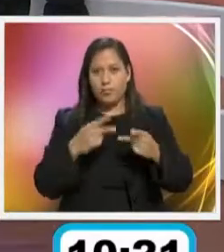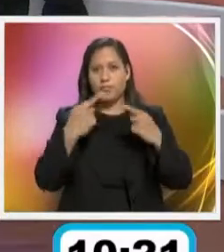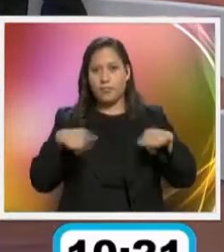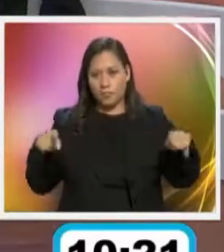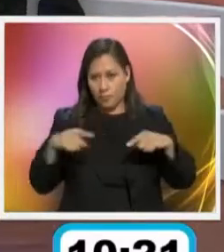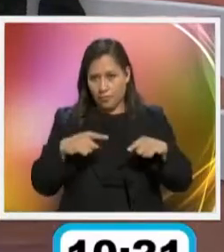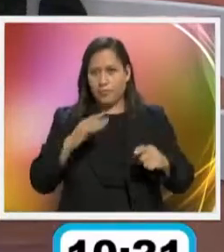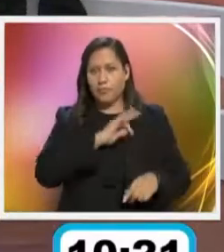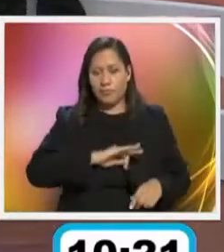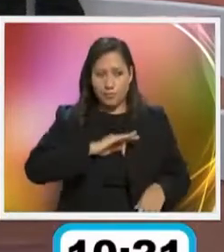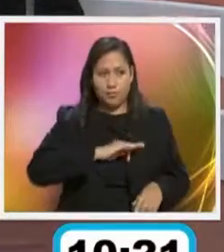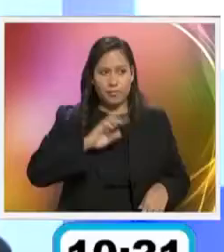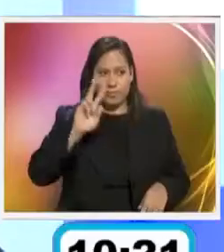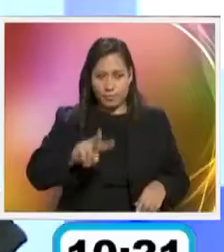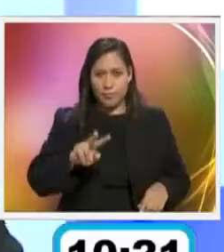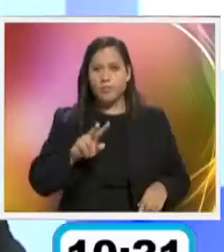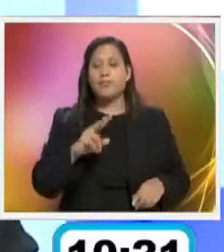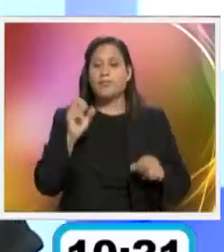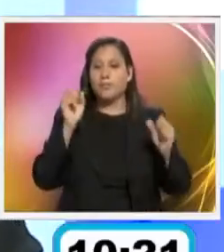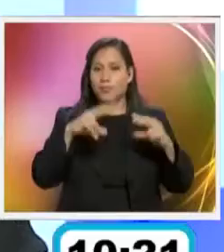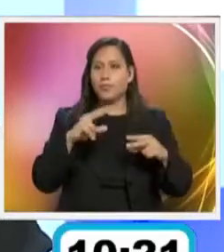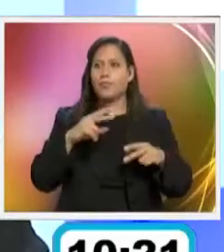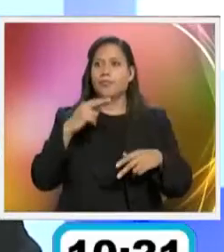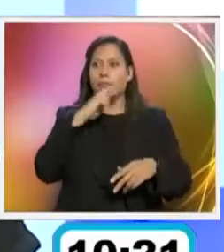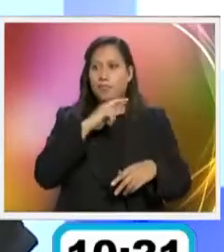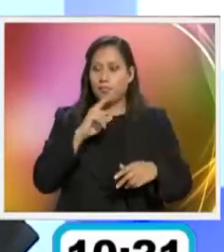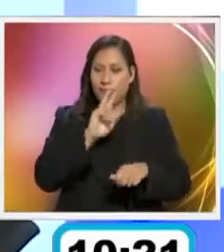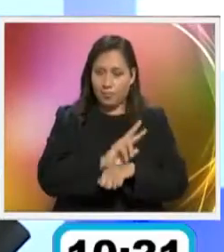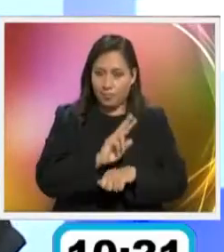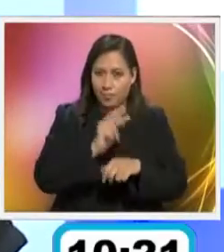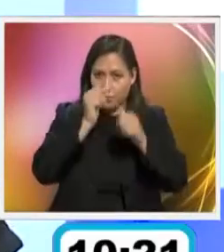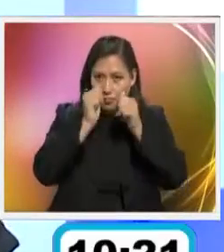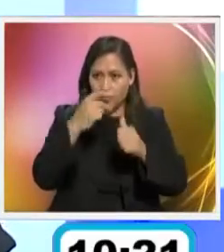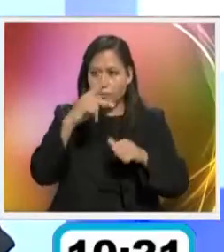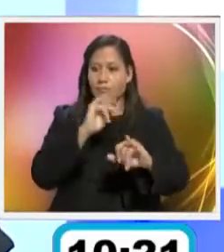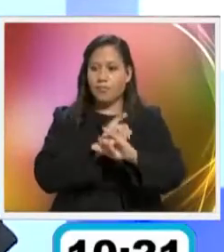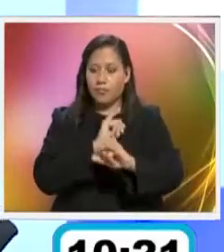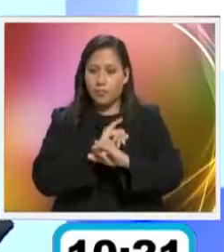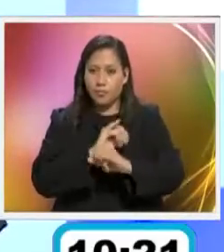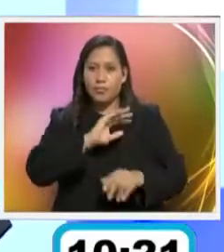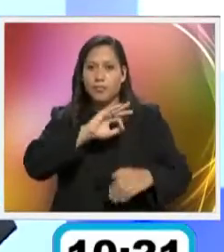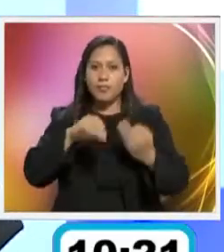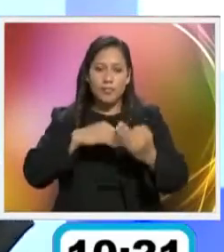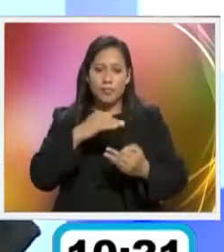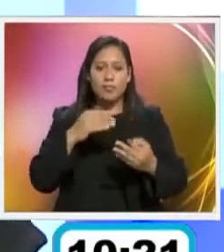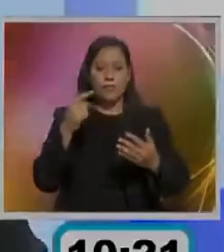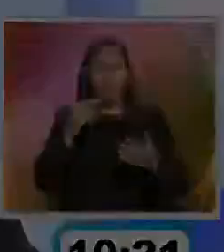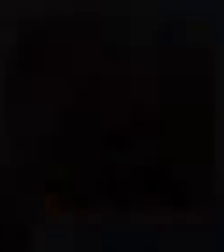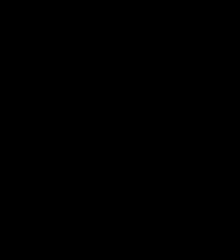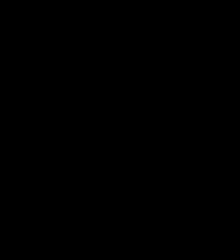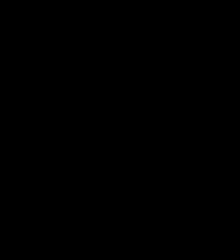pues felicidades, de verdad. Nos vemos muy pronto y estaremos pendientes de sus redes sociales, de todos los movimientos que estén haciendo.